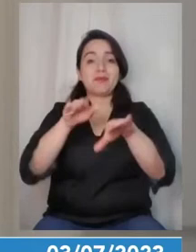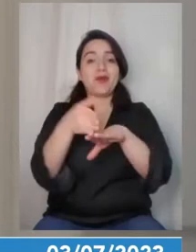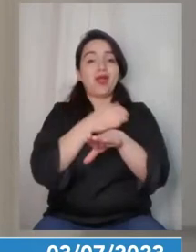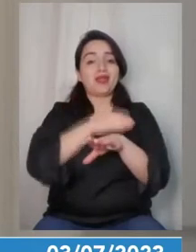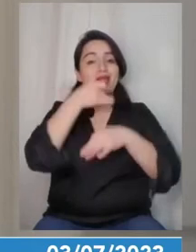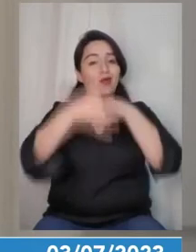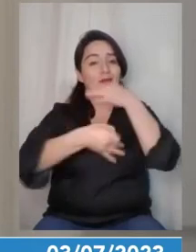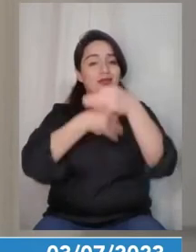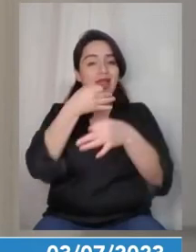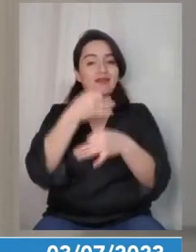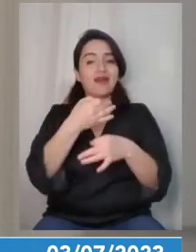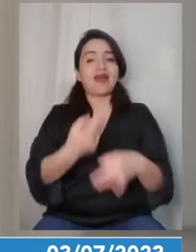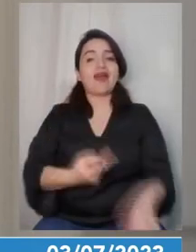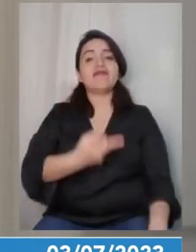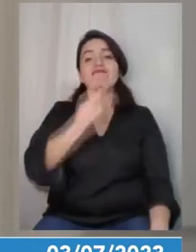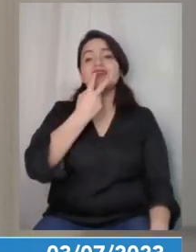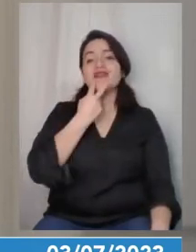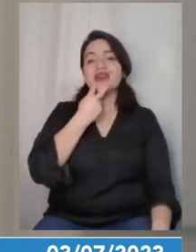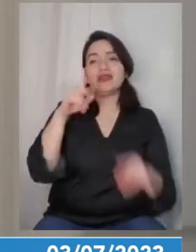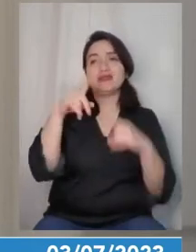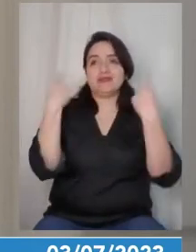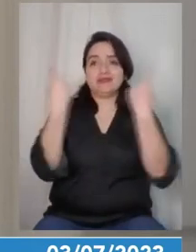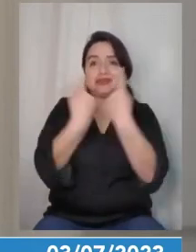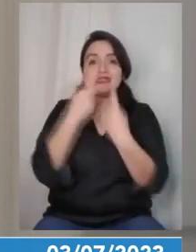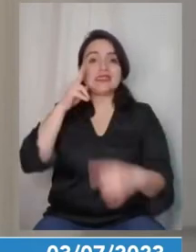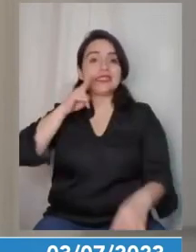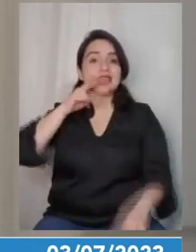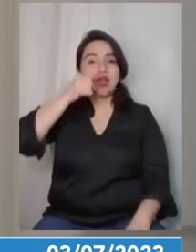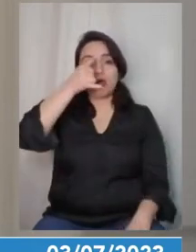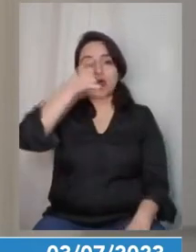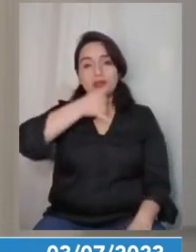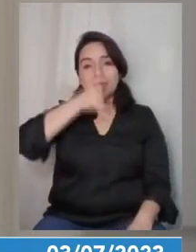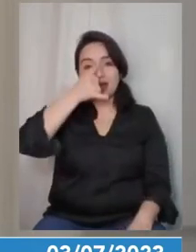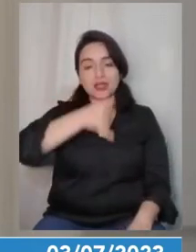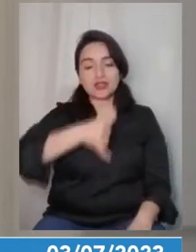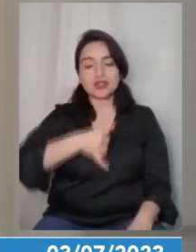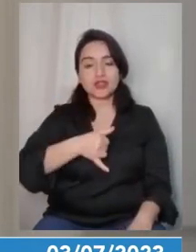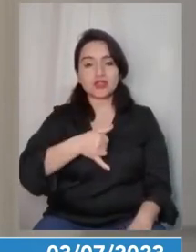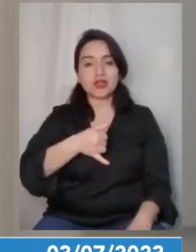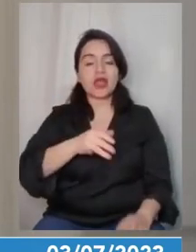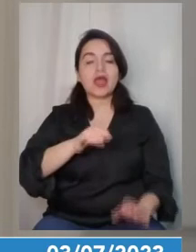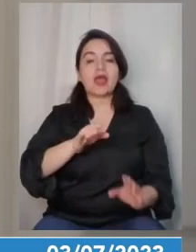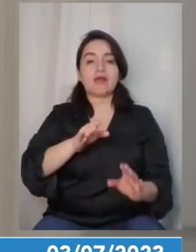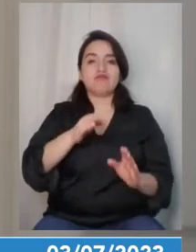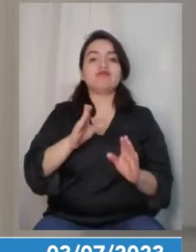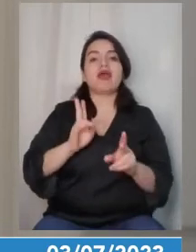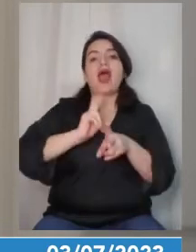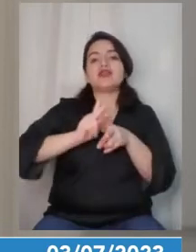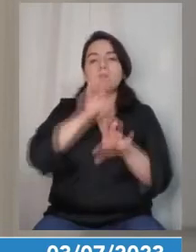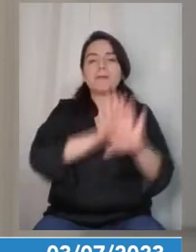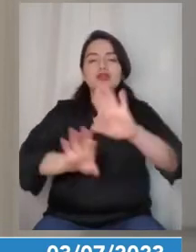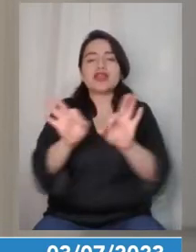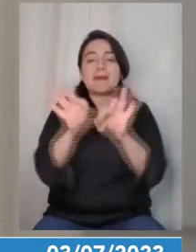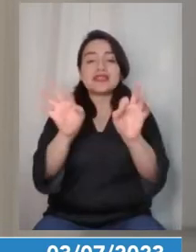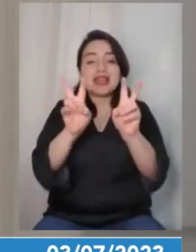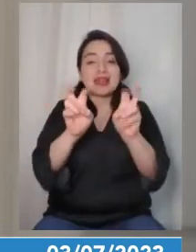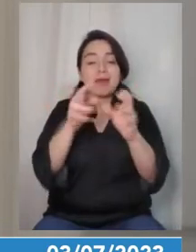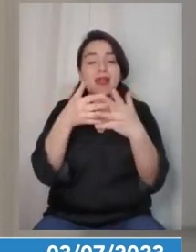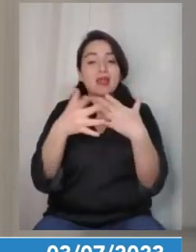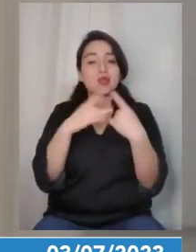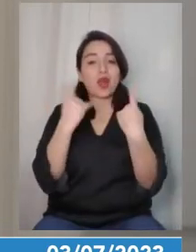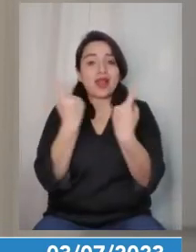en un medio ambiente libre de contaminación, el tener una acción de protección especial para materia ambiental solo tiene como